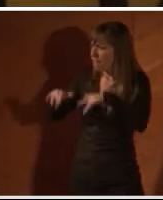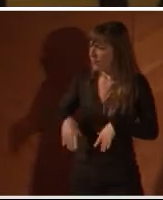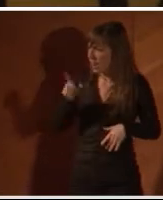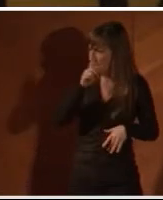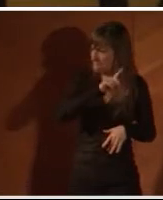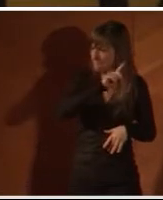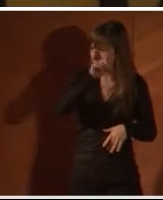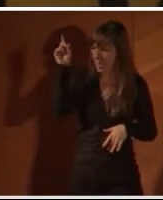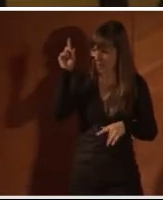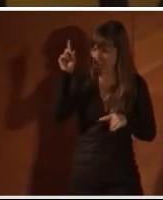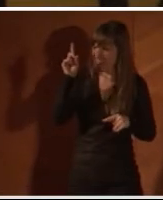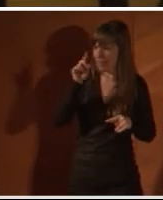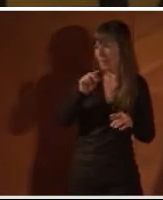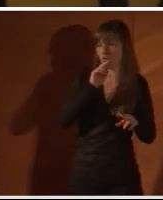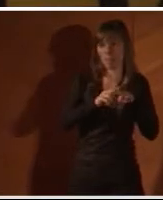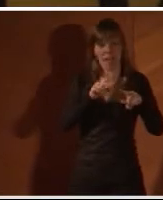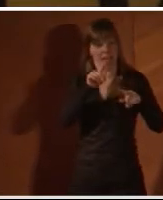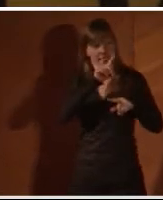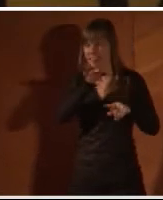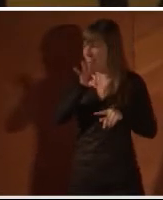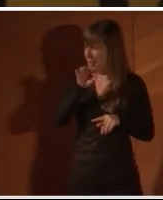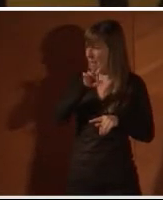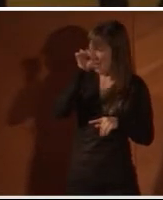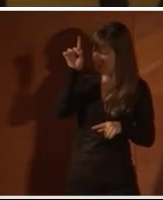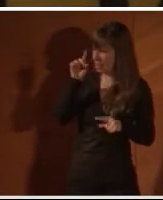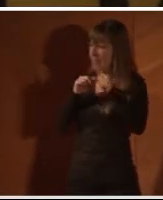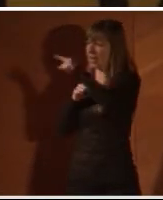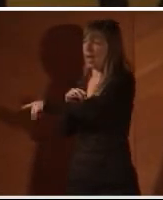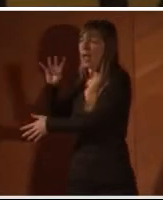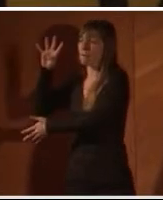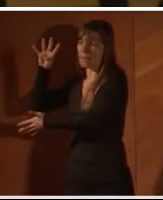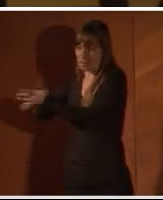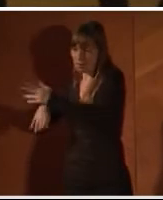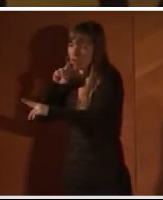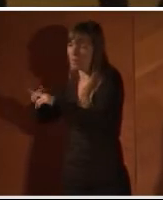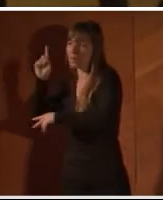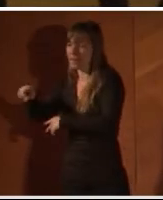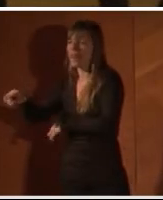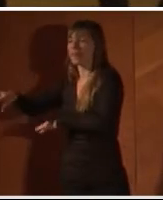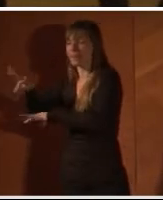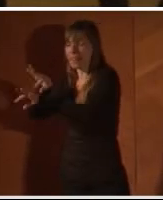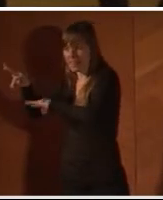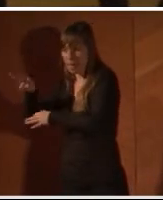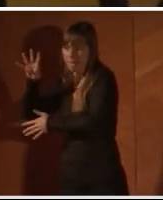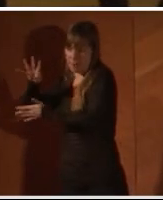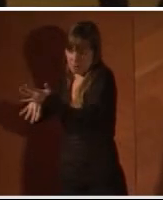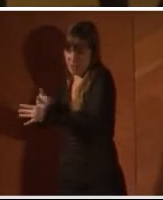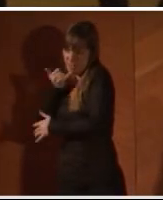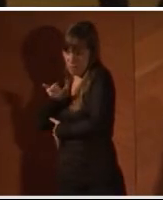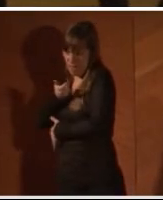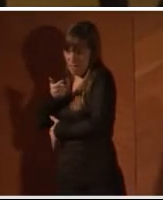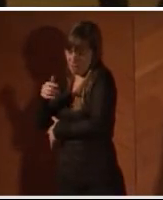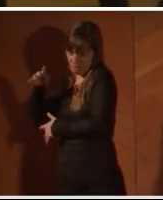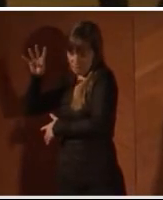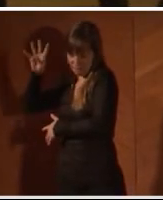llamado Decidim Barcelona, y utilizamos las mismas tecnologías y ya están en el proyecto. Pero fijaros que está, ahora van a hacer un